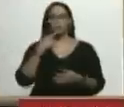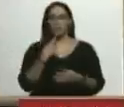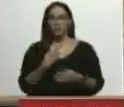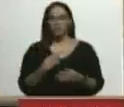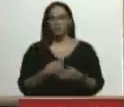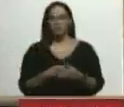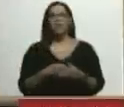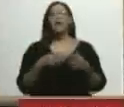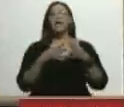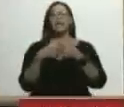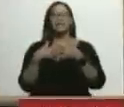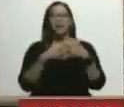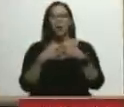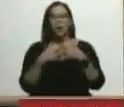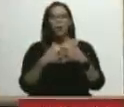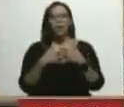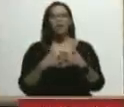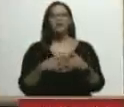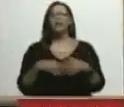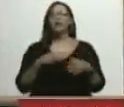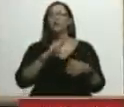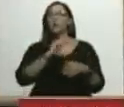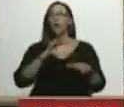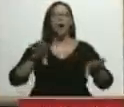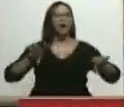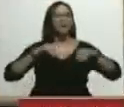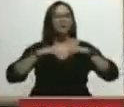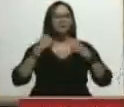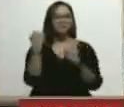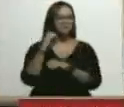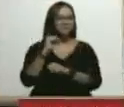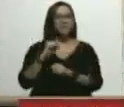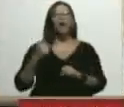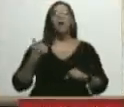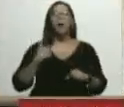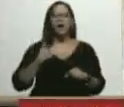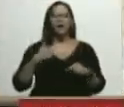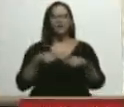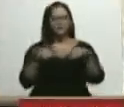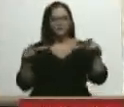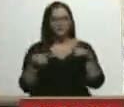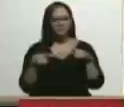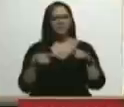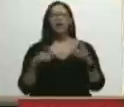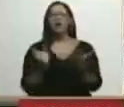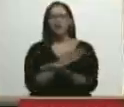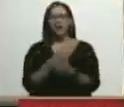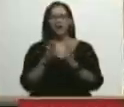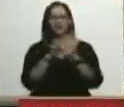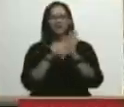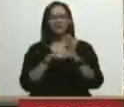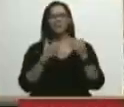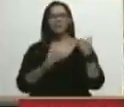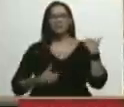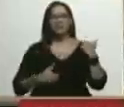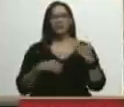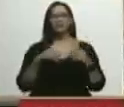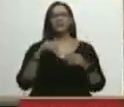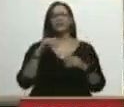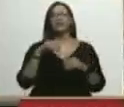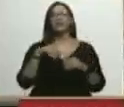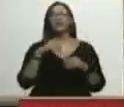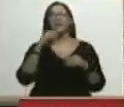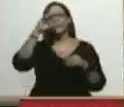Estados Unidos Unidos rechaza categóricamente cualquier acto extra constitucional del presidente Castillo en Perú